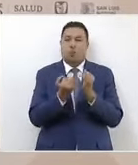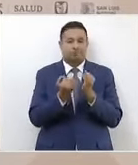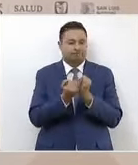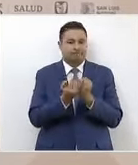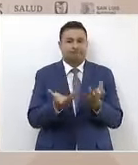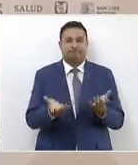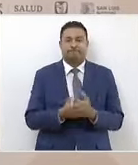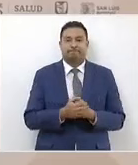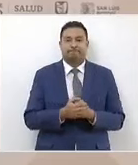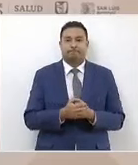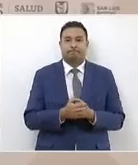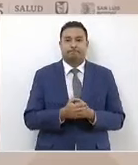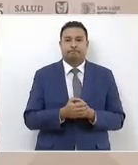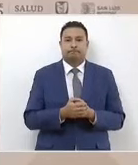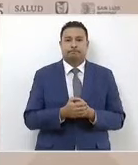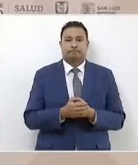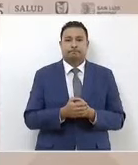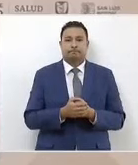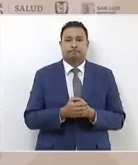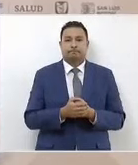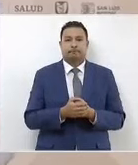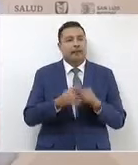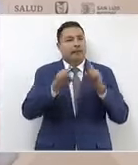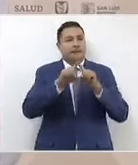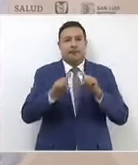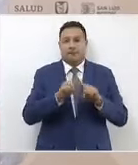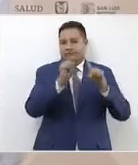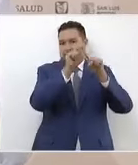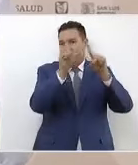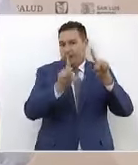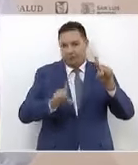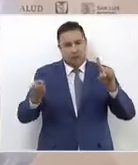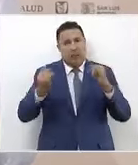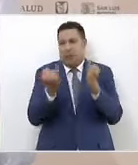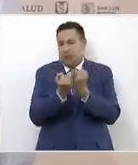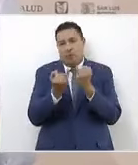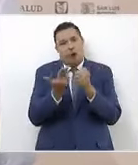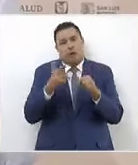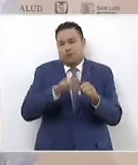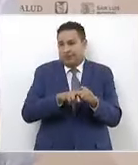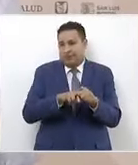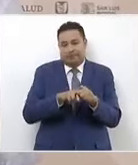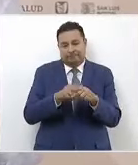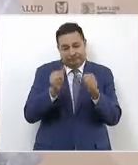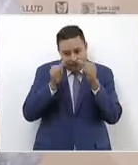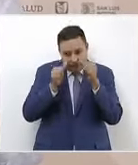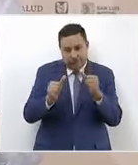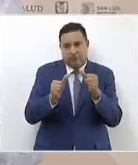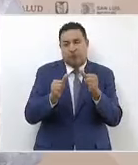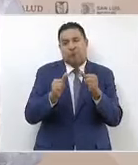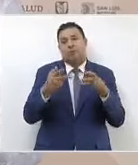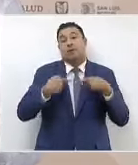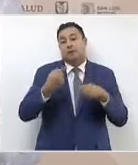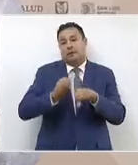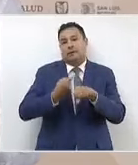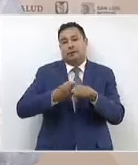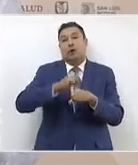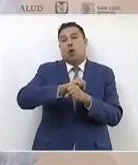que montar muchos hospitales para atender enfermos de